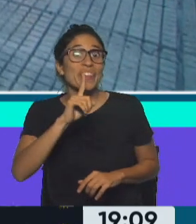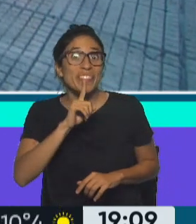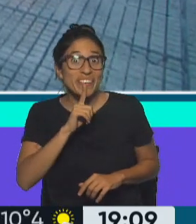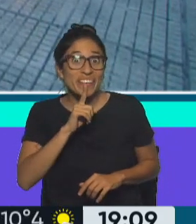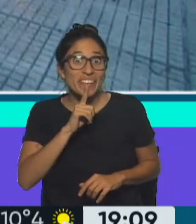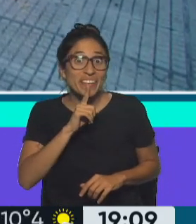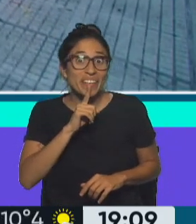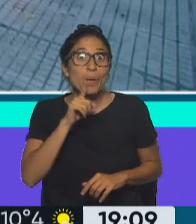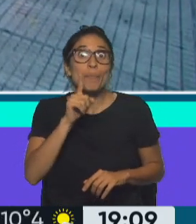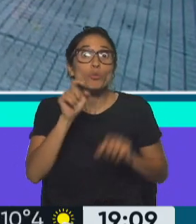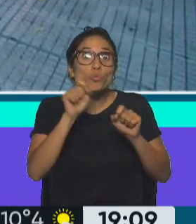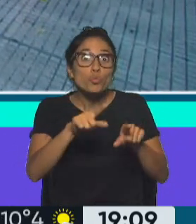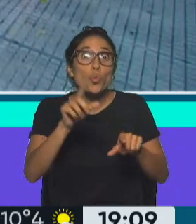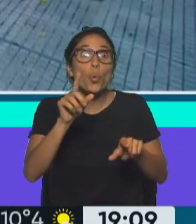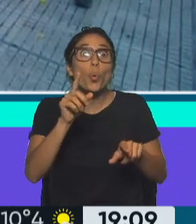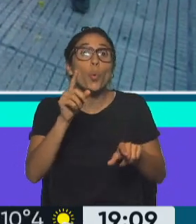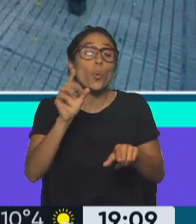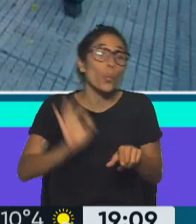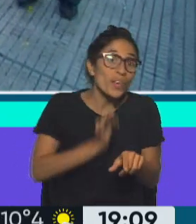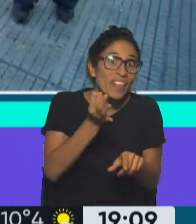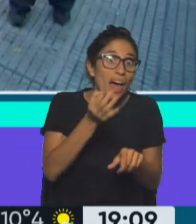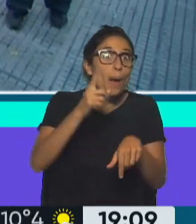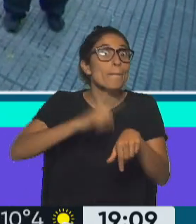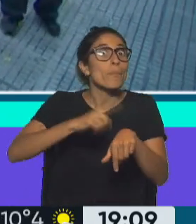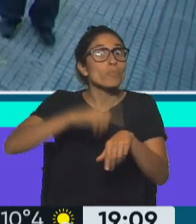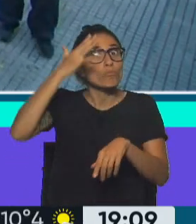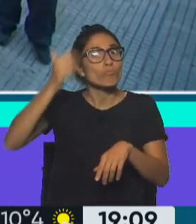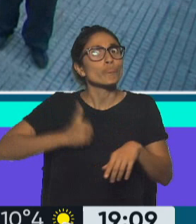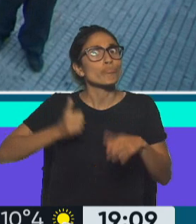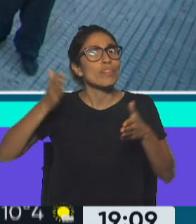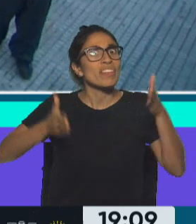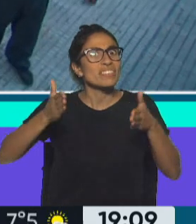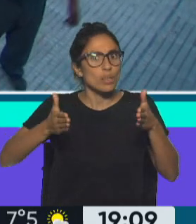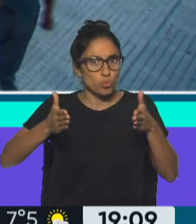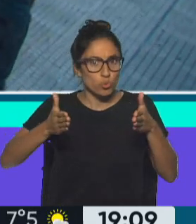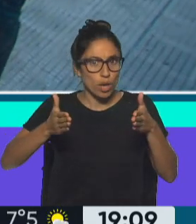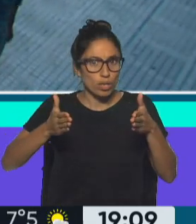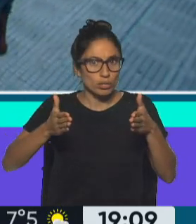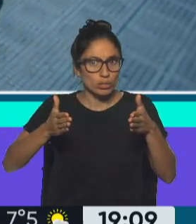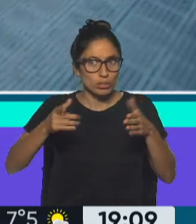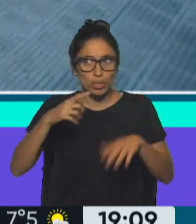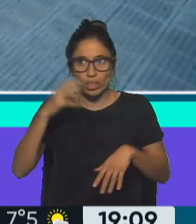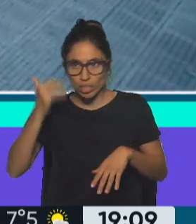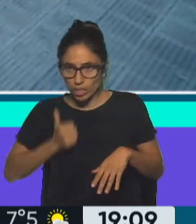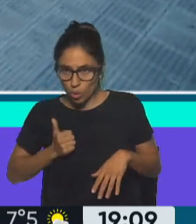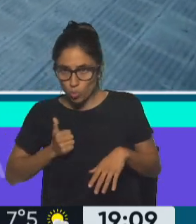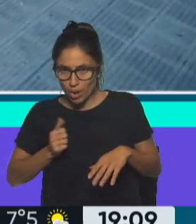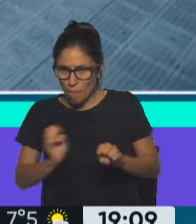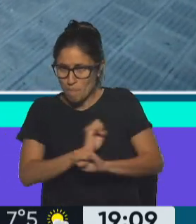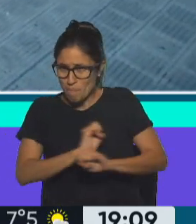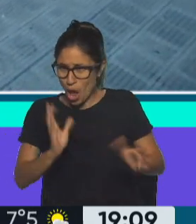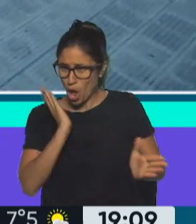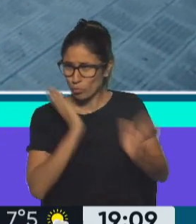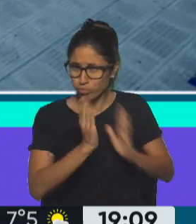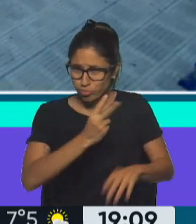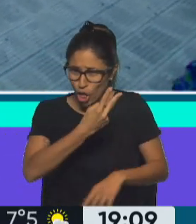de la dictadura. ¿Por qué fue diferente la dictadura o fue aún más sanguinaria con la comunidad LGBT? Bueno, primeramente tengo